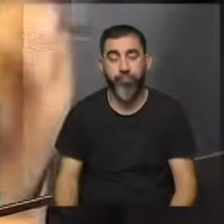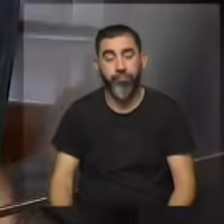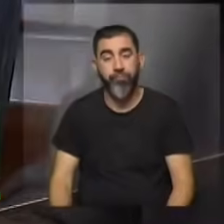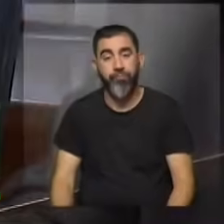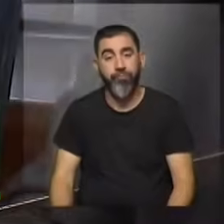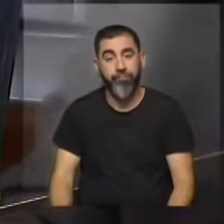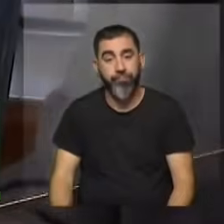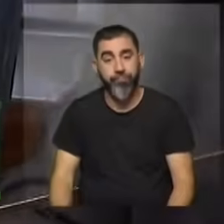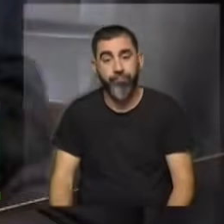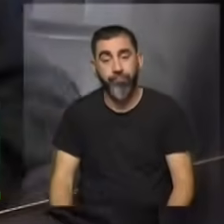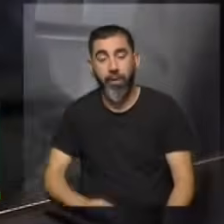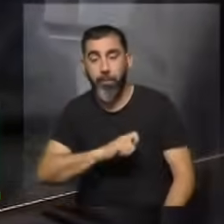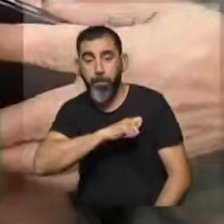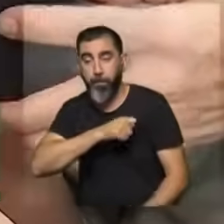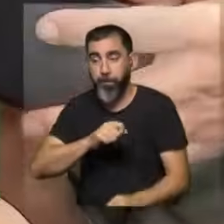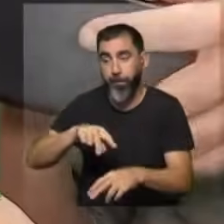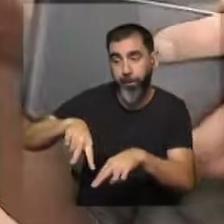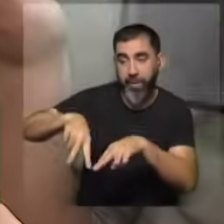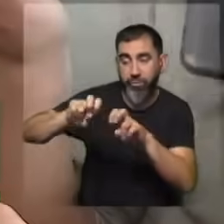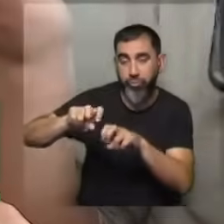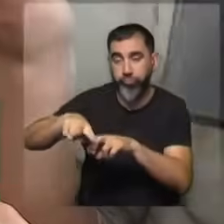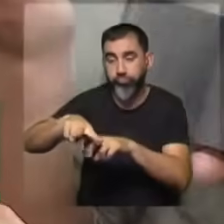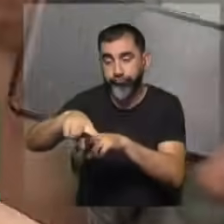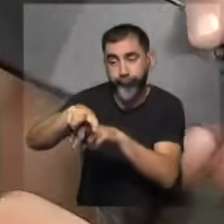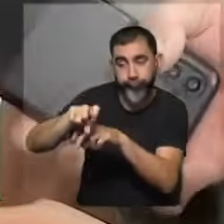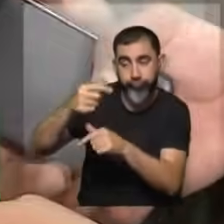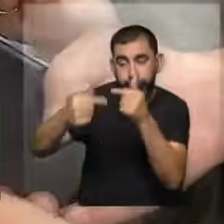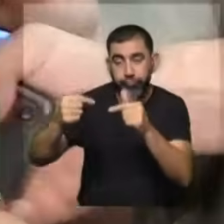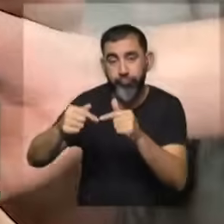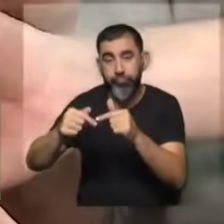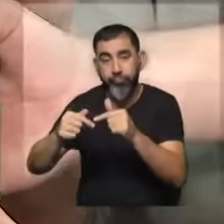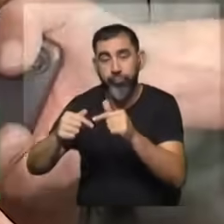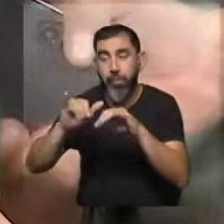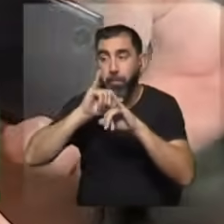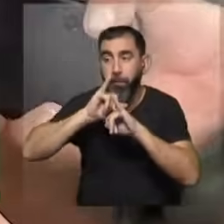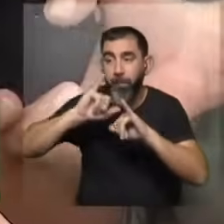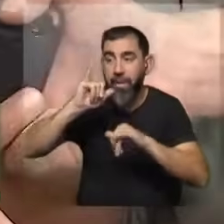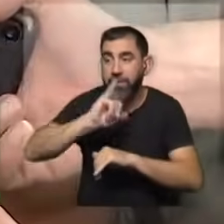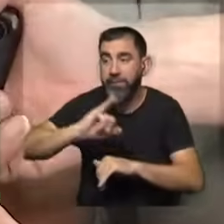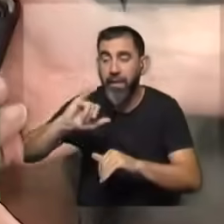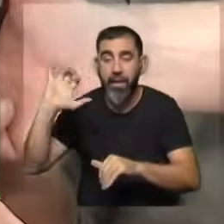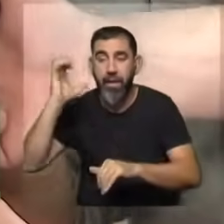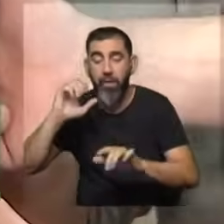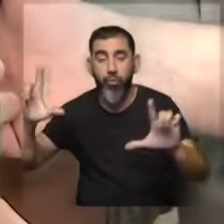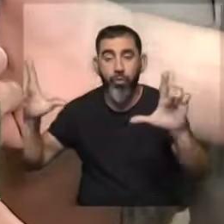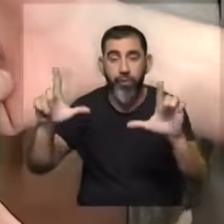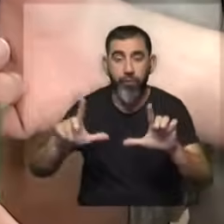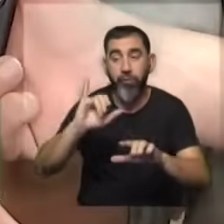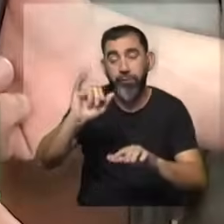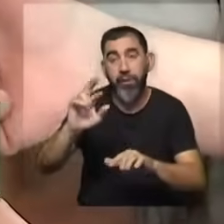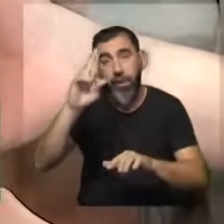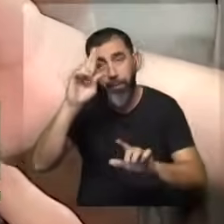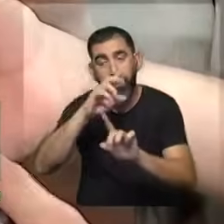una inspección de medios este analizar los los mensajes televisivos o radiales en la medida que cumplan o